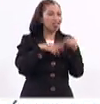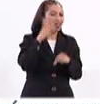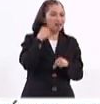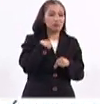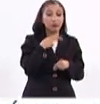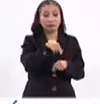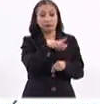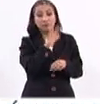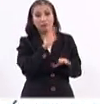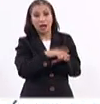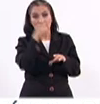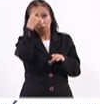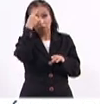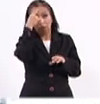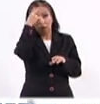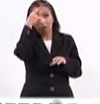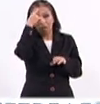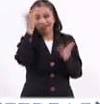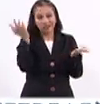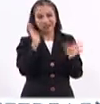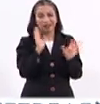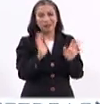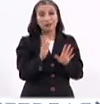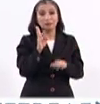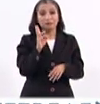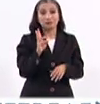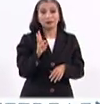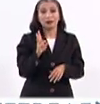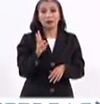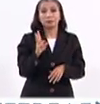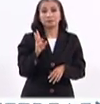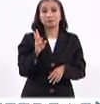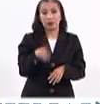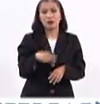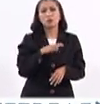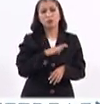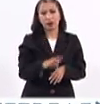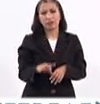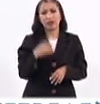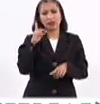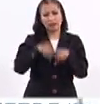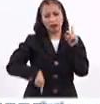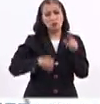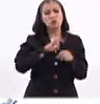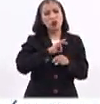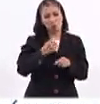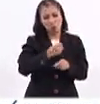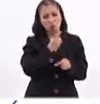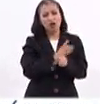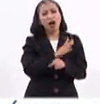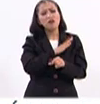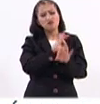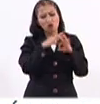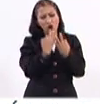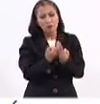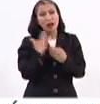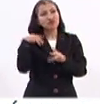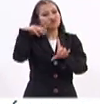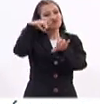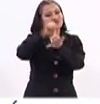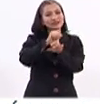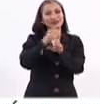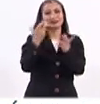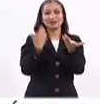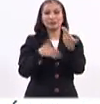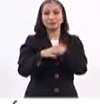por cuestiones que están más en la mente o que realmente pues sí se pueden vencer, sí hay oportunidades, sí hay formas de alcanzar este